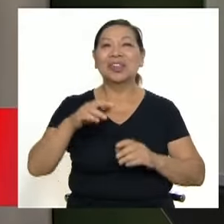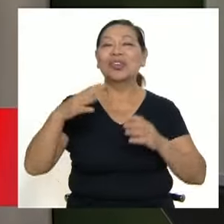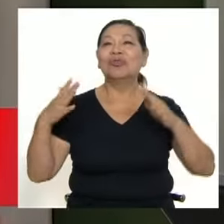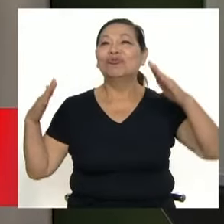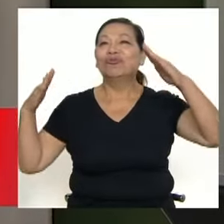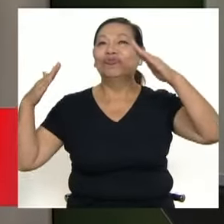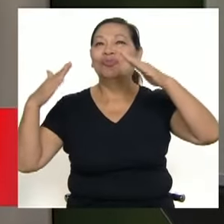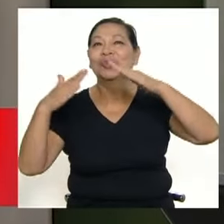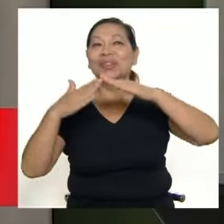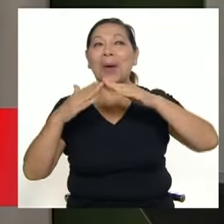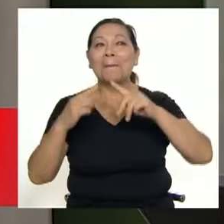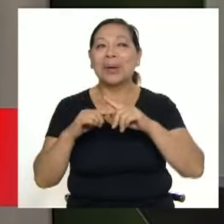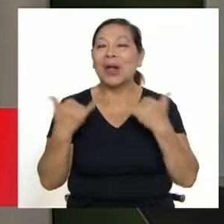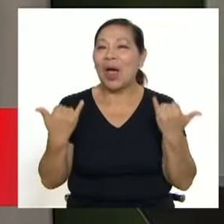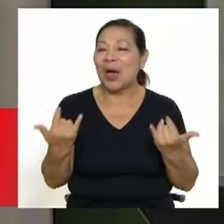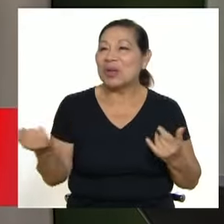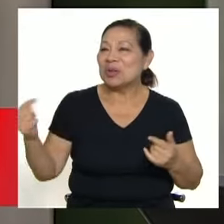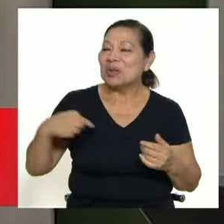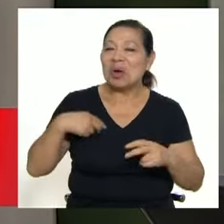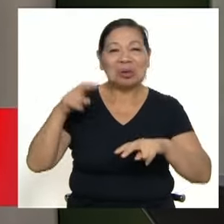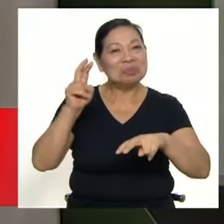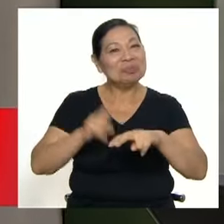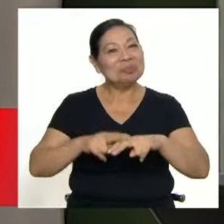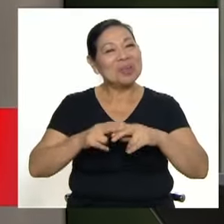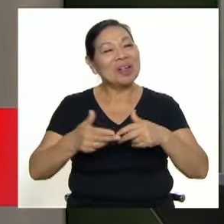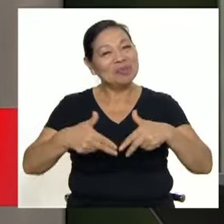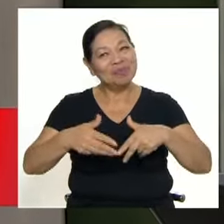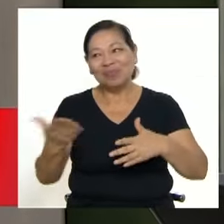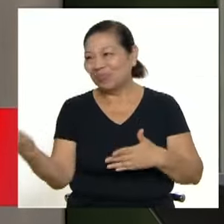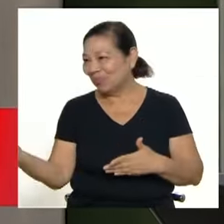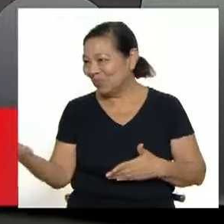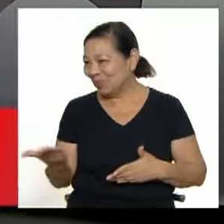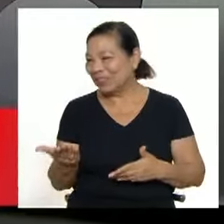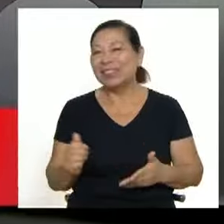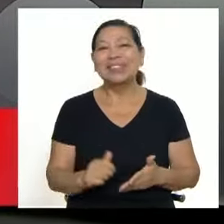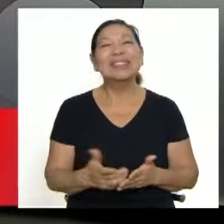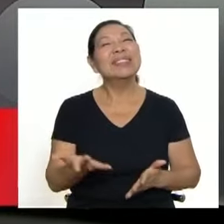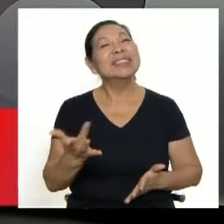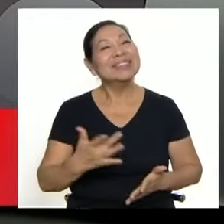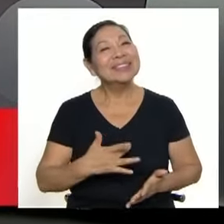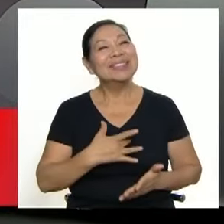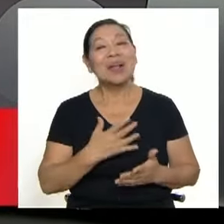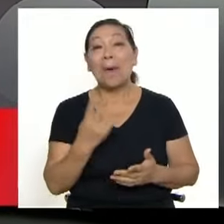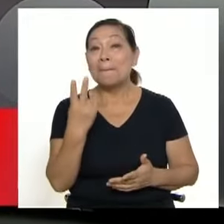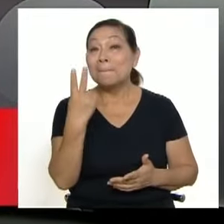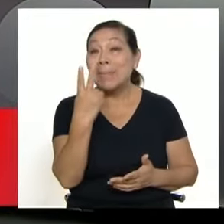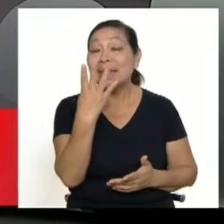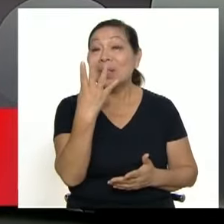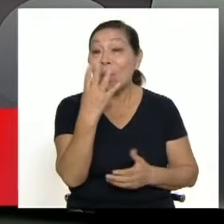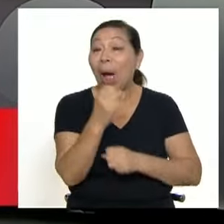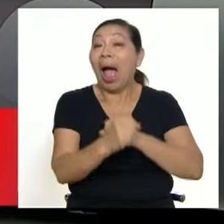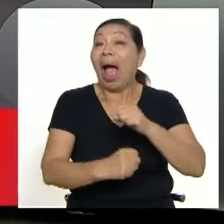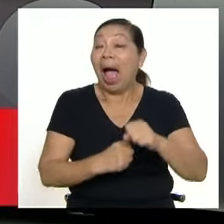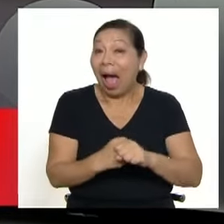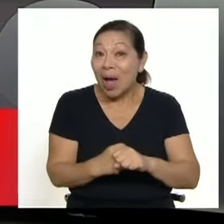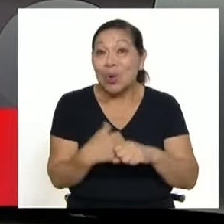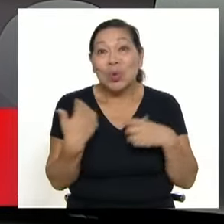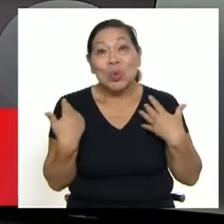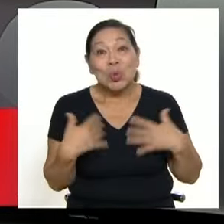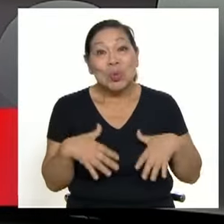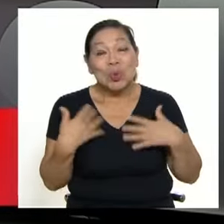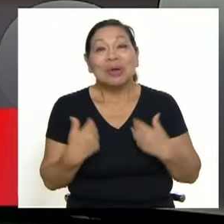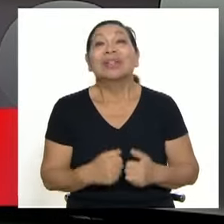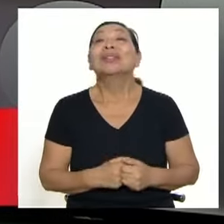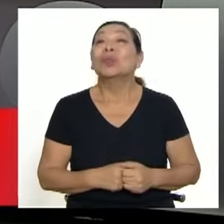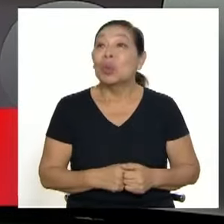cerros, sí, remando en un bote, pero ahora acá bien sentado y bien acompañado. Bueno, ¿y cuál es la sensación? Son 24 años y ya es toda una vida.